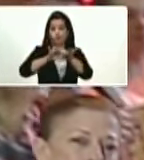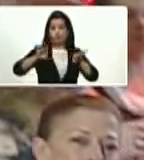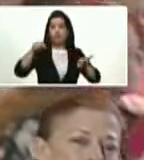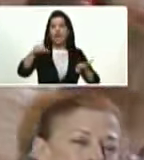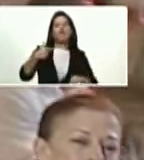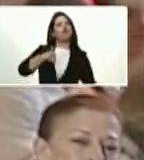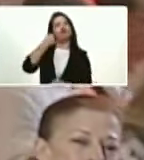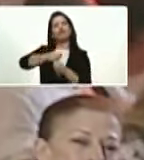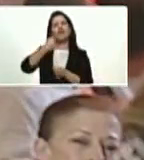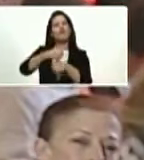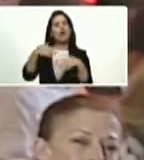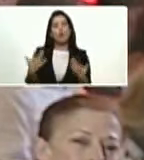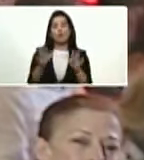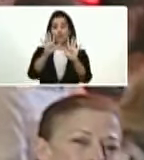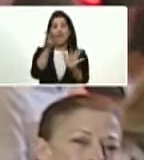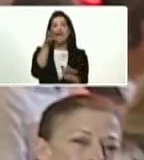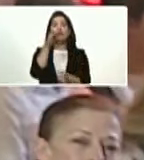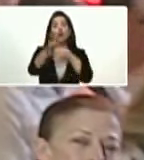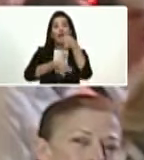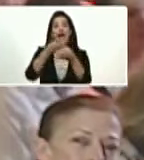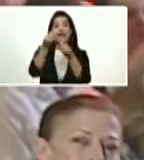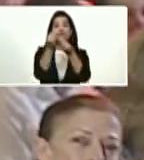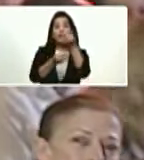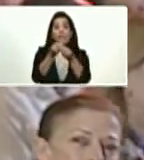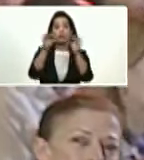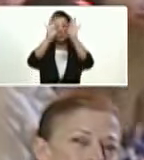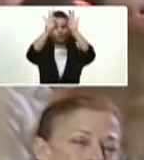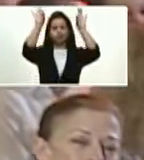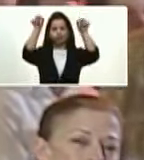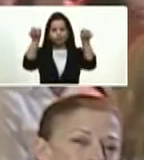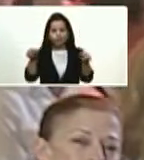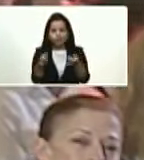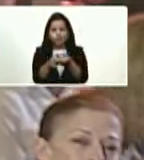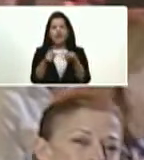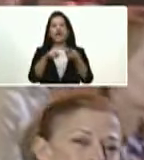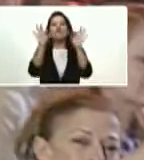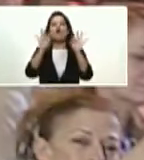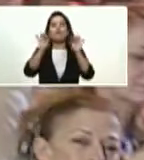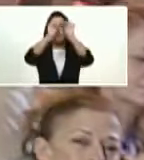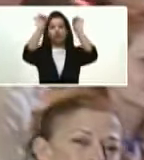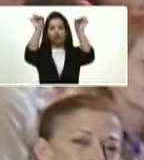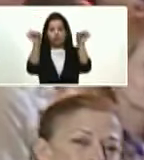de perfilería de aluminio, presidente. Somos una empresa